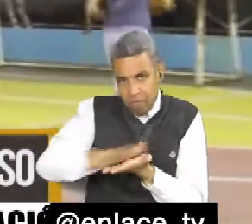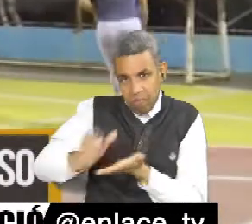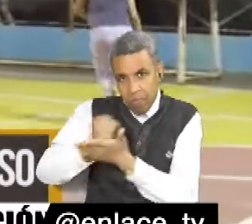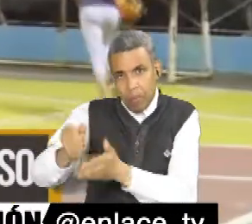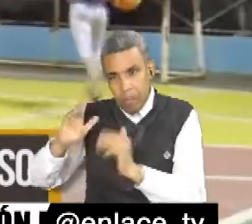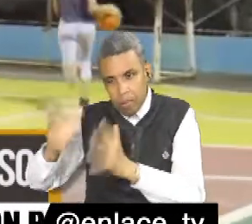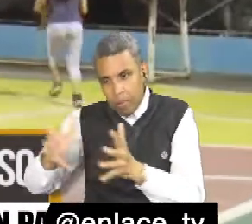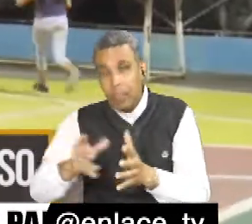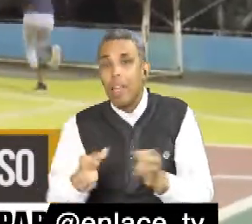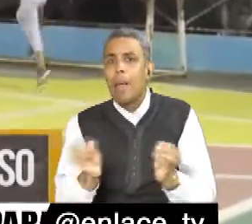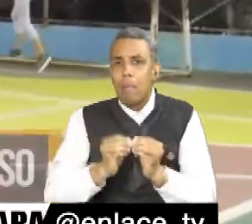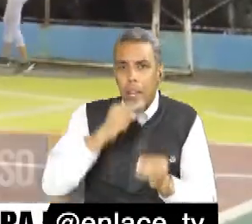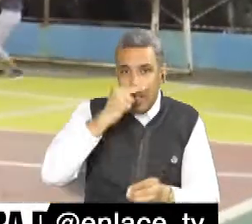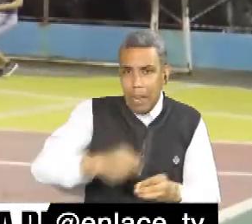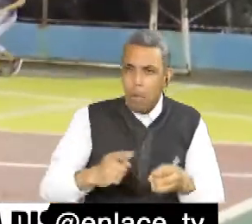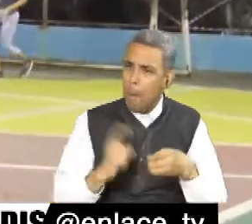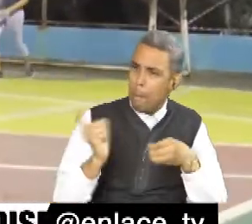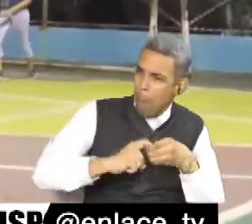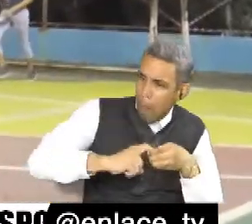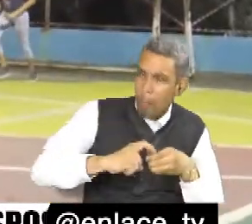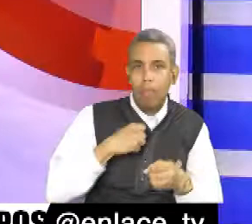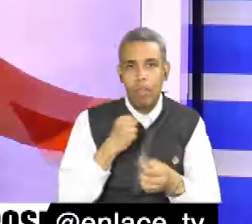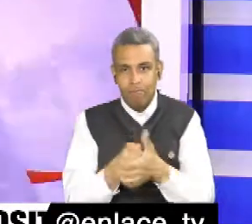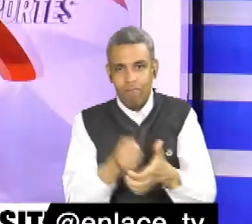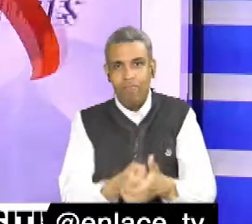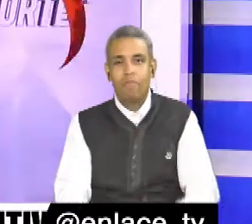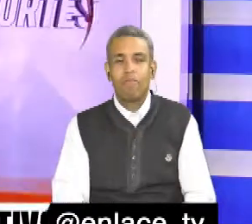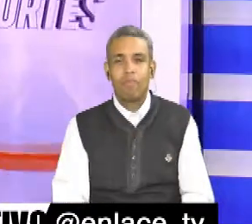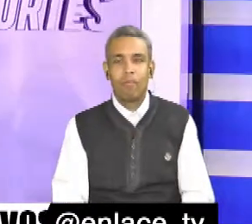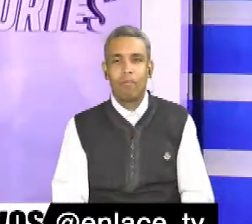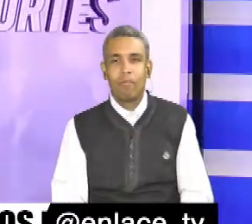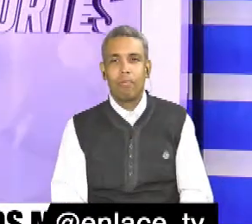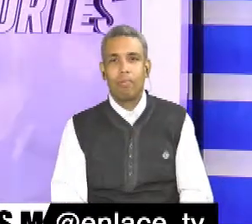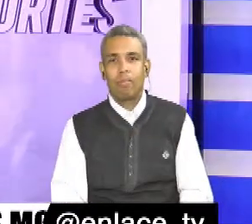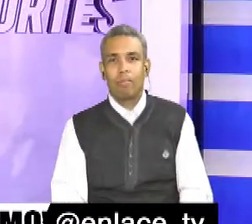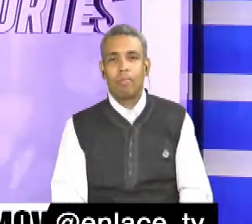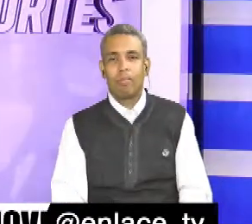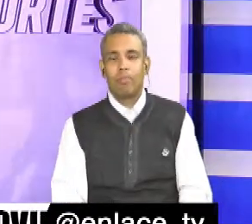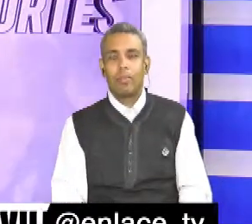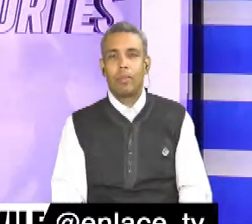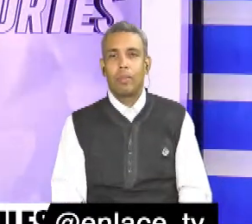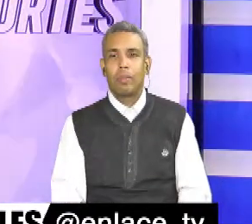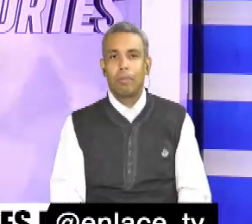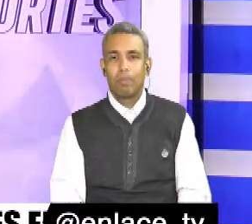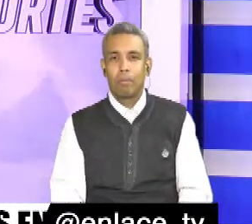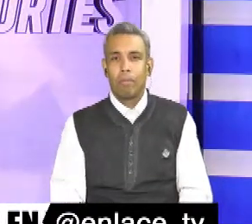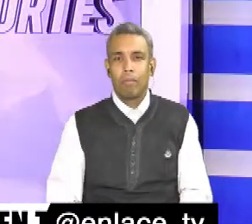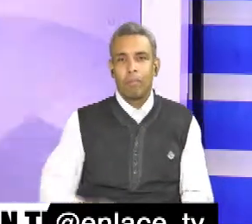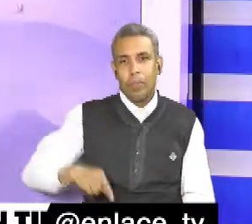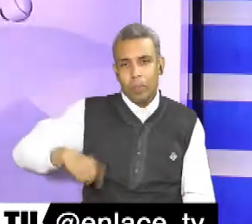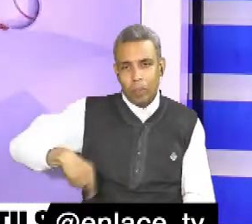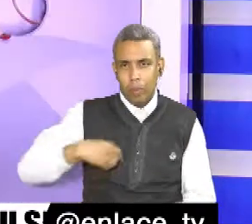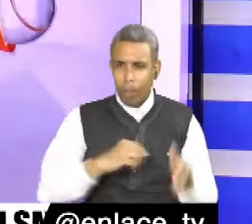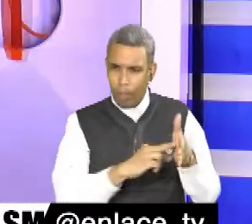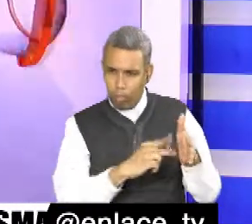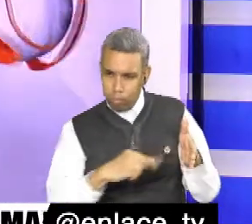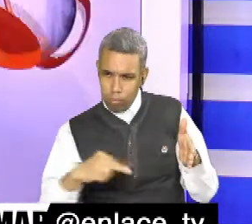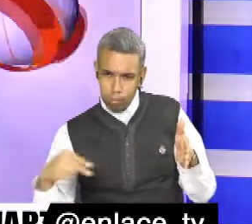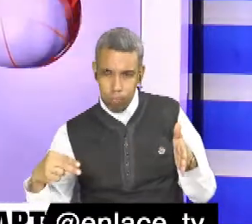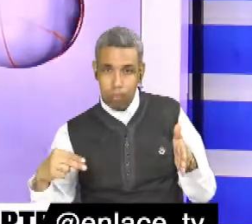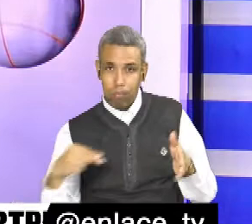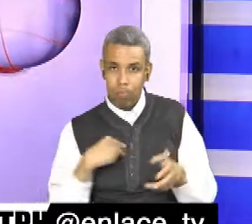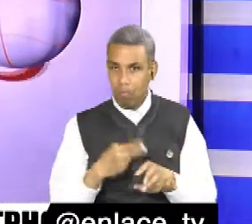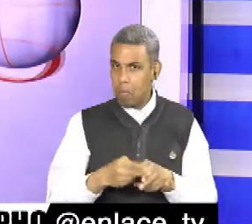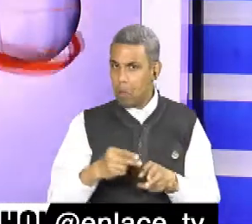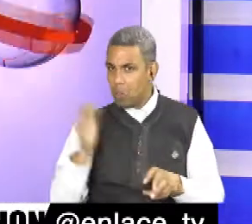niños hagan parte de esta escuela deportiva. Y deportistas de la Escuela de Natación Aqua 15 preparan para